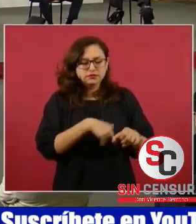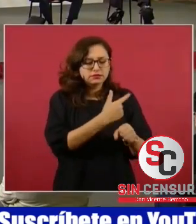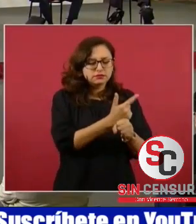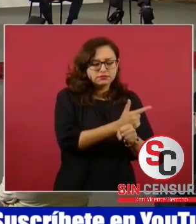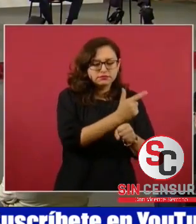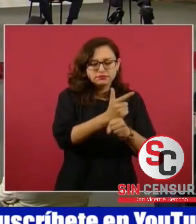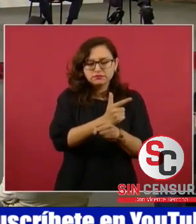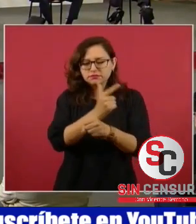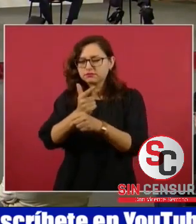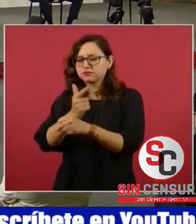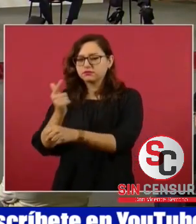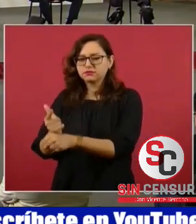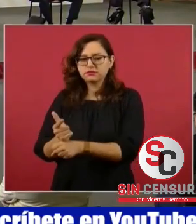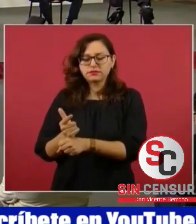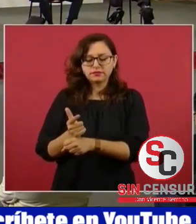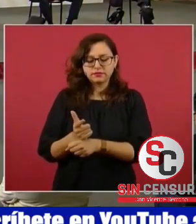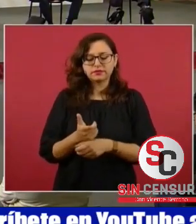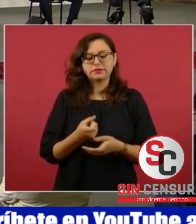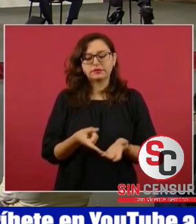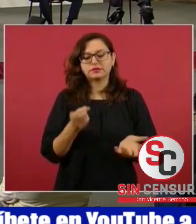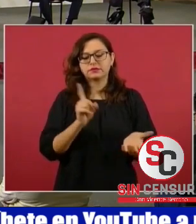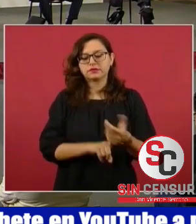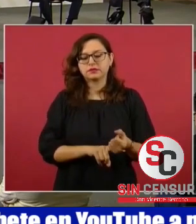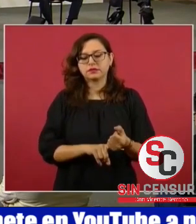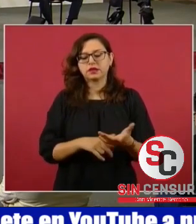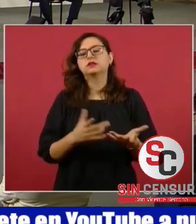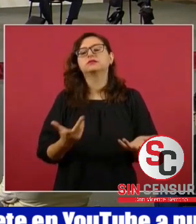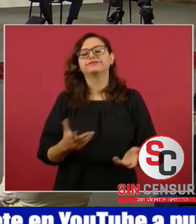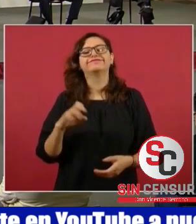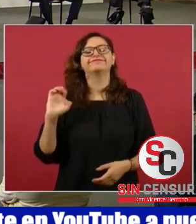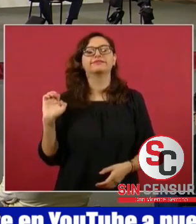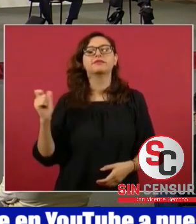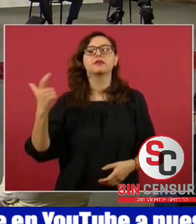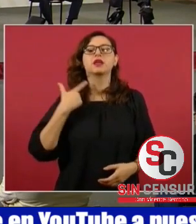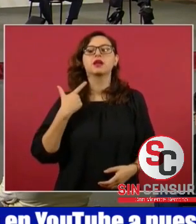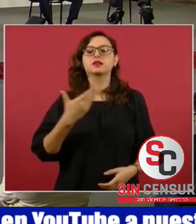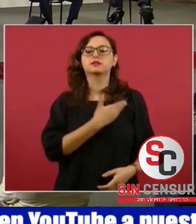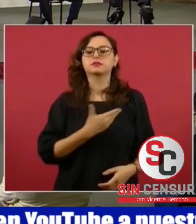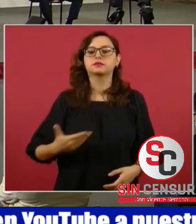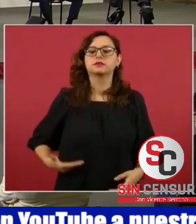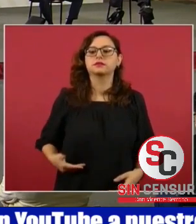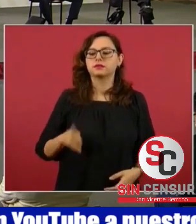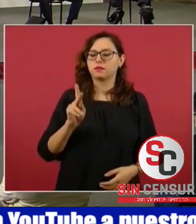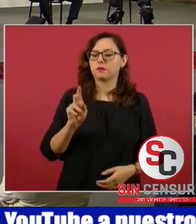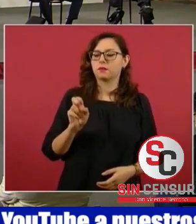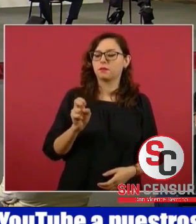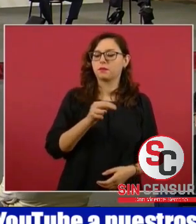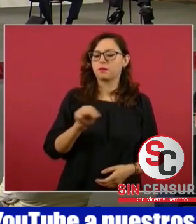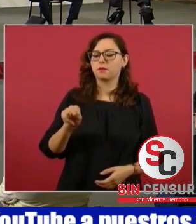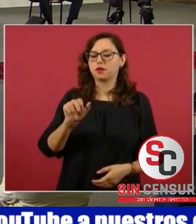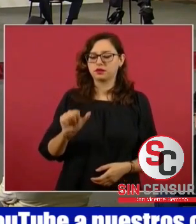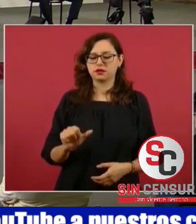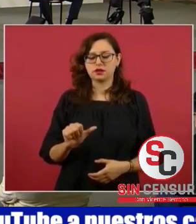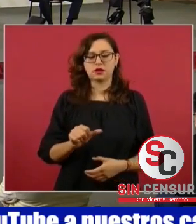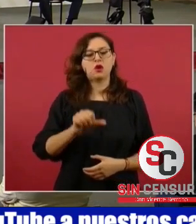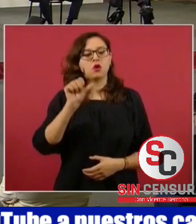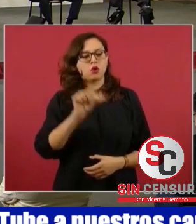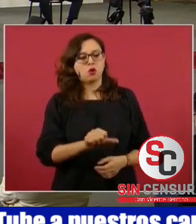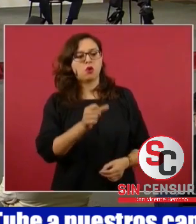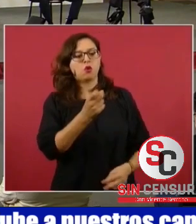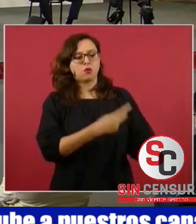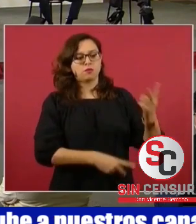Financiera vinculados con el expresidente Peña. Y por eso está